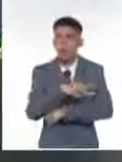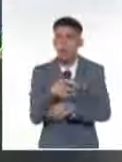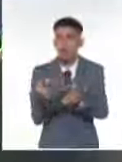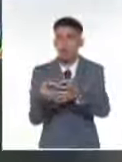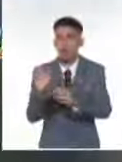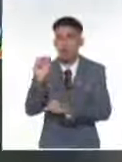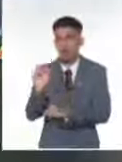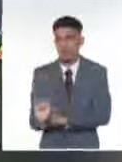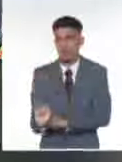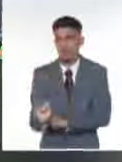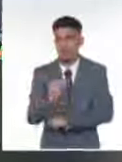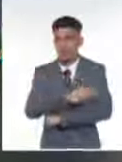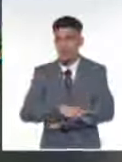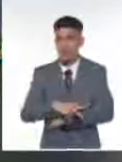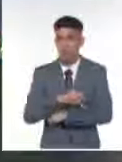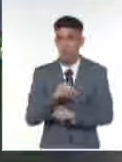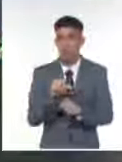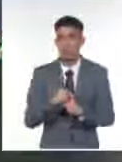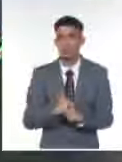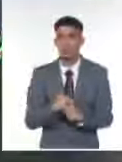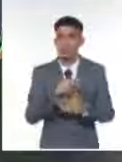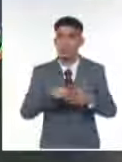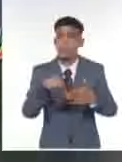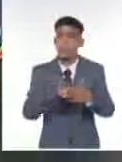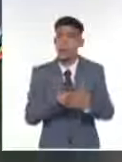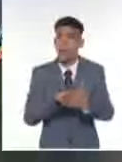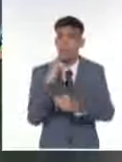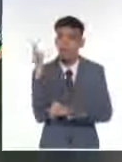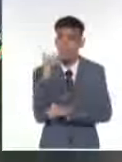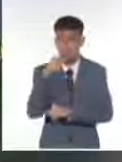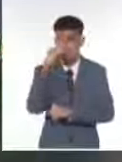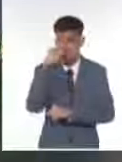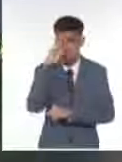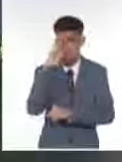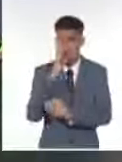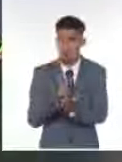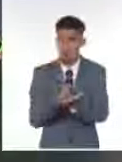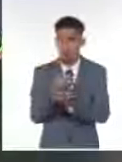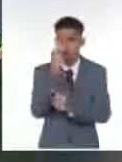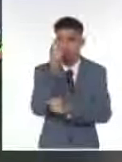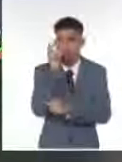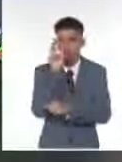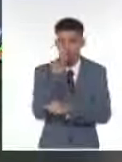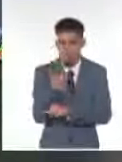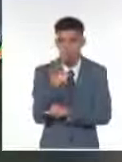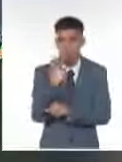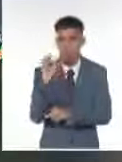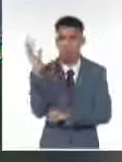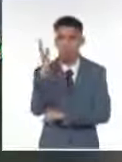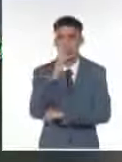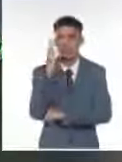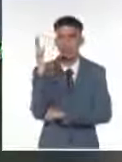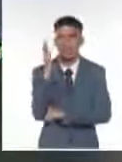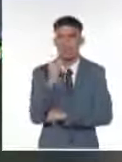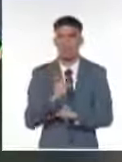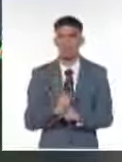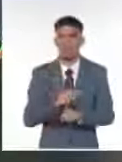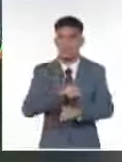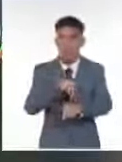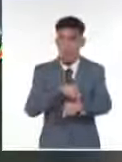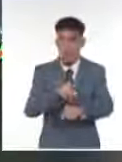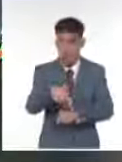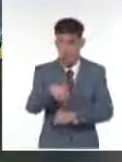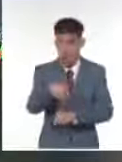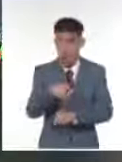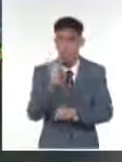Antillas Menores. El Centro de Pronósticos del Instituto de Meteorología mantiene una estrecha vigilancia sobre este sistema, que en las próximas horas